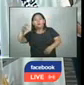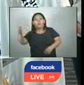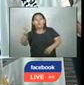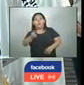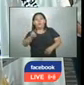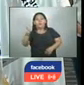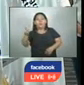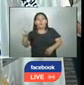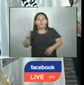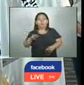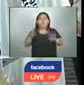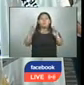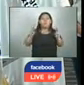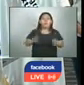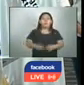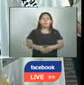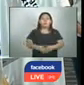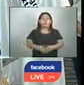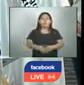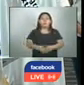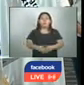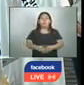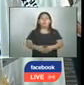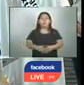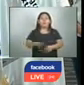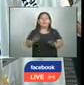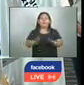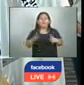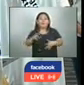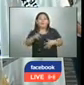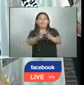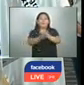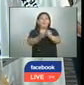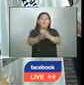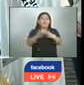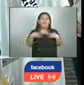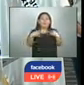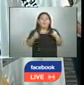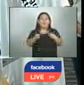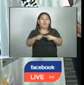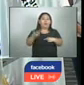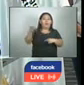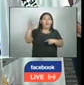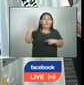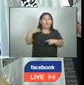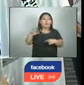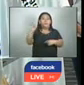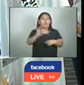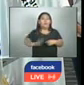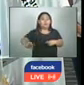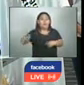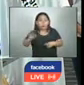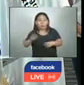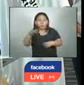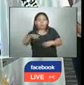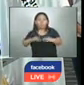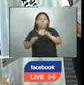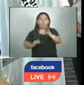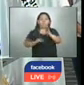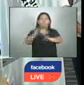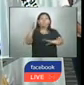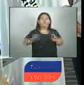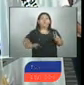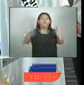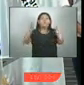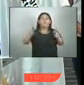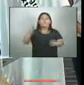entradas y salidas, lo cual esto representa el 31% de incremento en comparación al mismo periodo del año